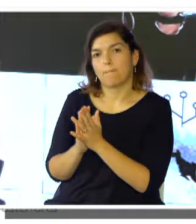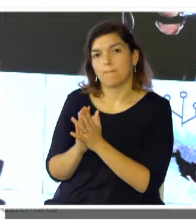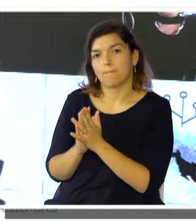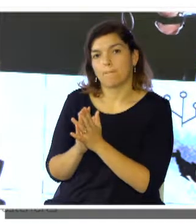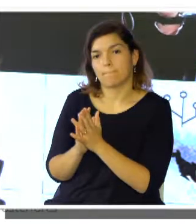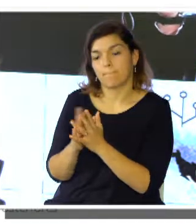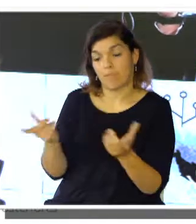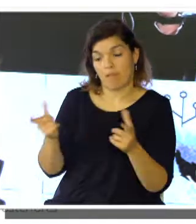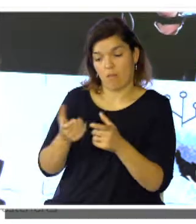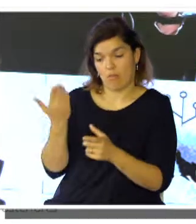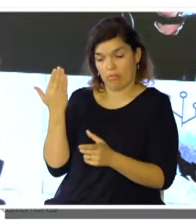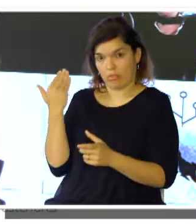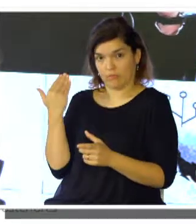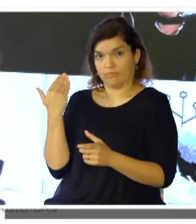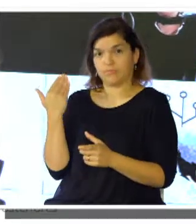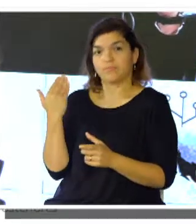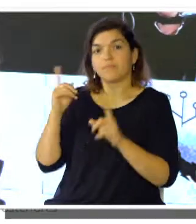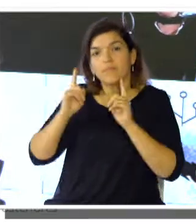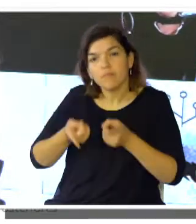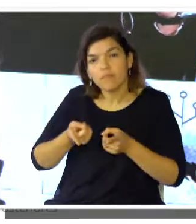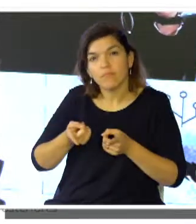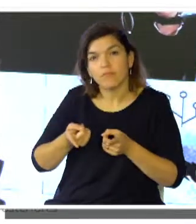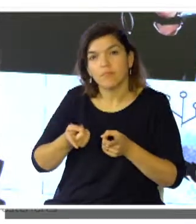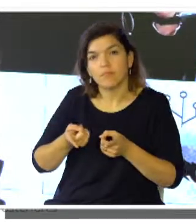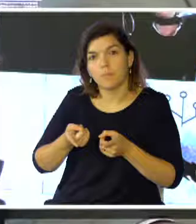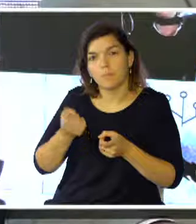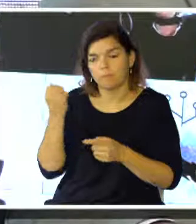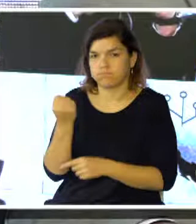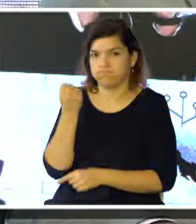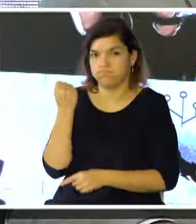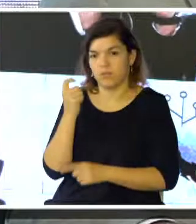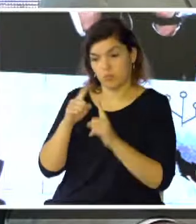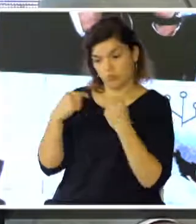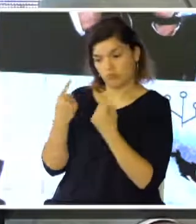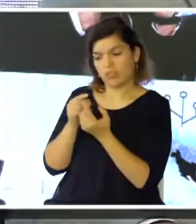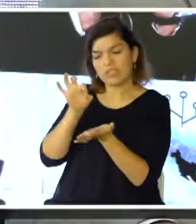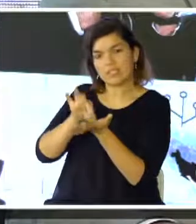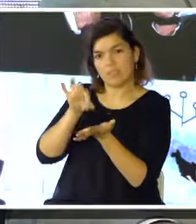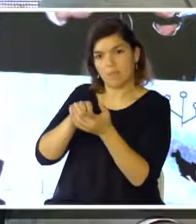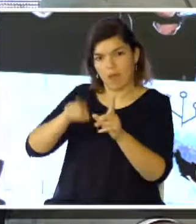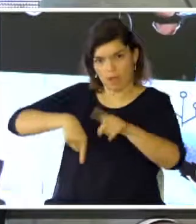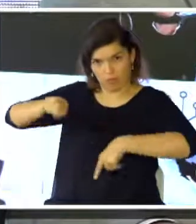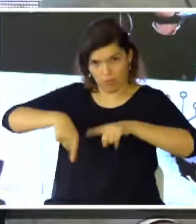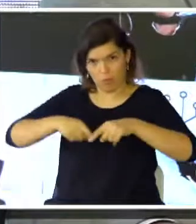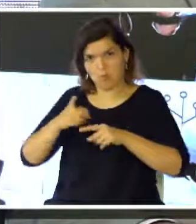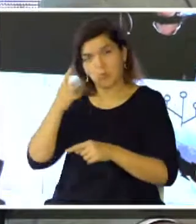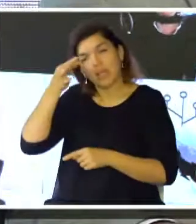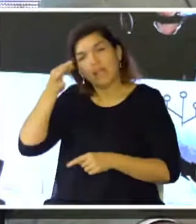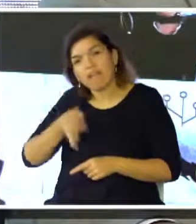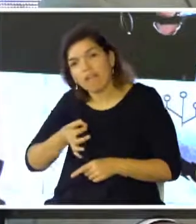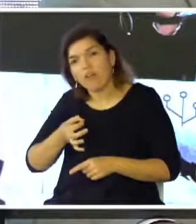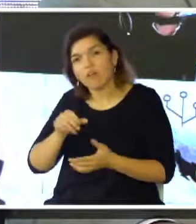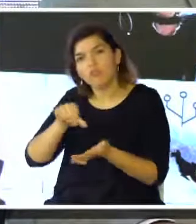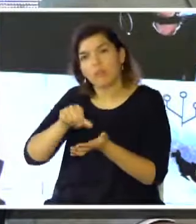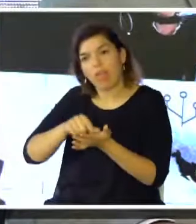reuniones pasadas también lo más importante para nosotros es el sistema de gestión por eso yo no creo en